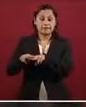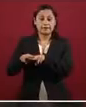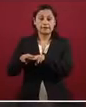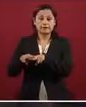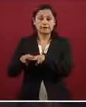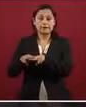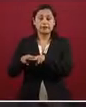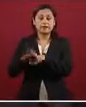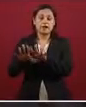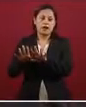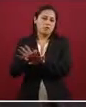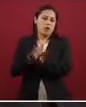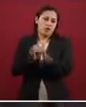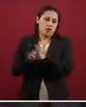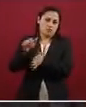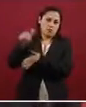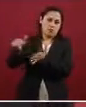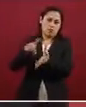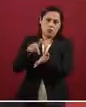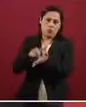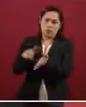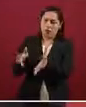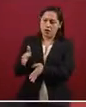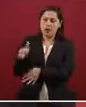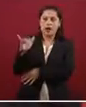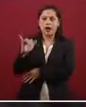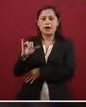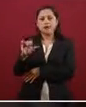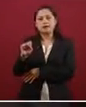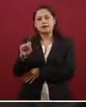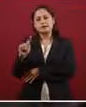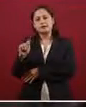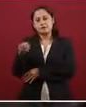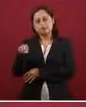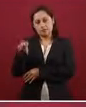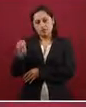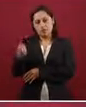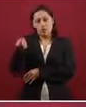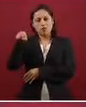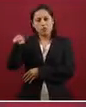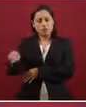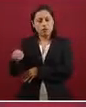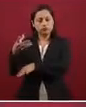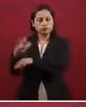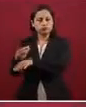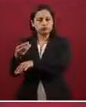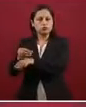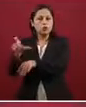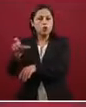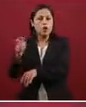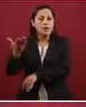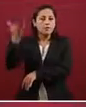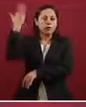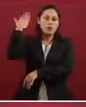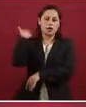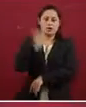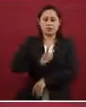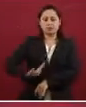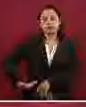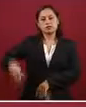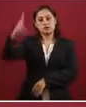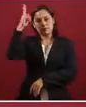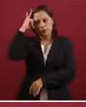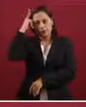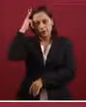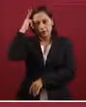el istmo se hizo en la época del presidente Porfirio Díaz, lo hizo su